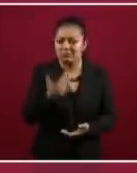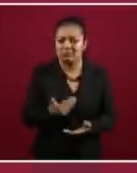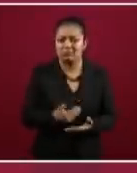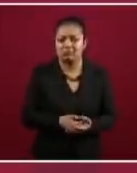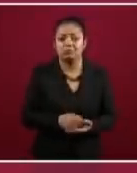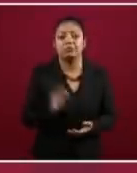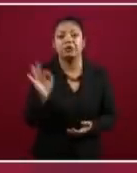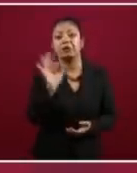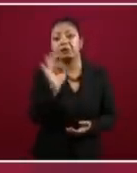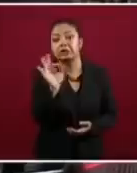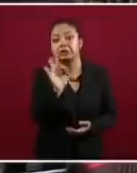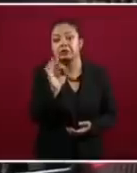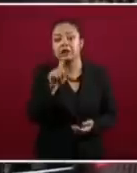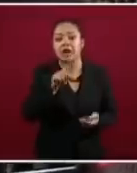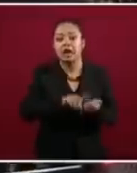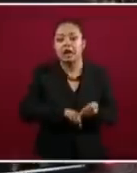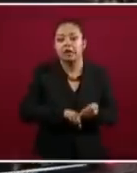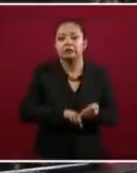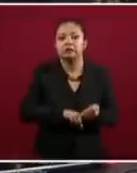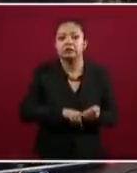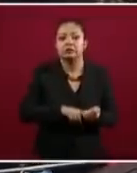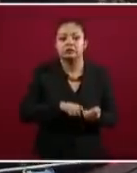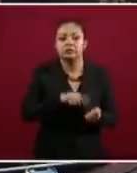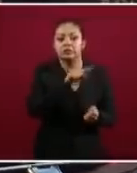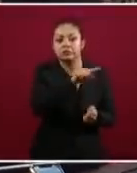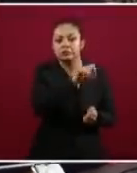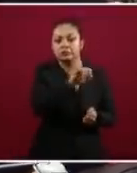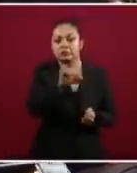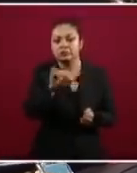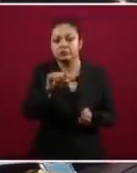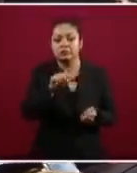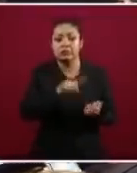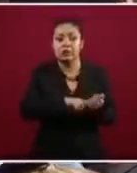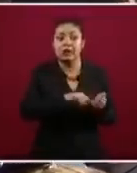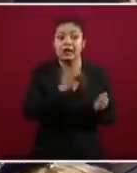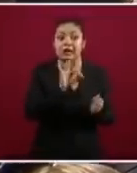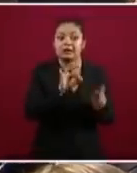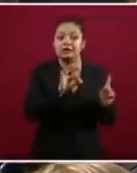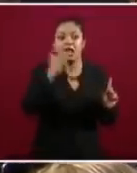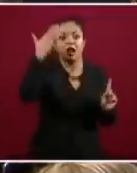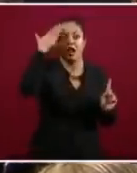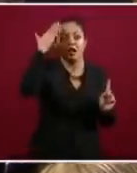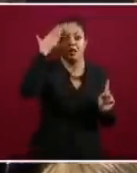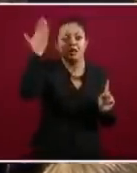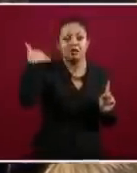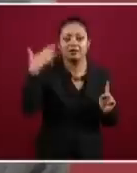A lo mejor los que no están recibiendo recursos son los líderes.